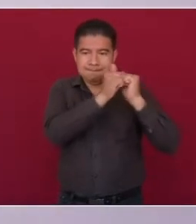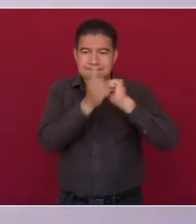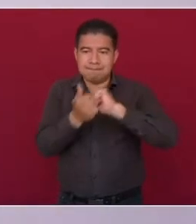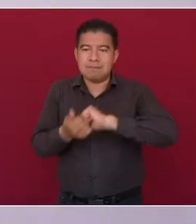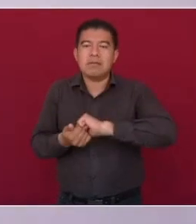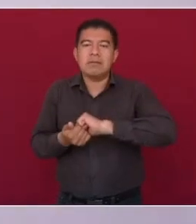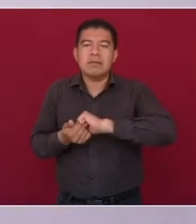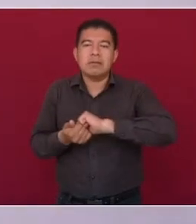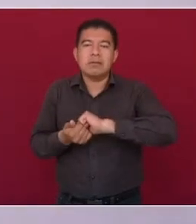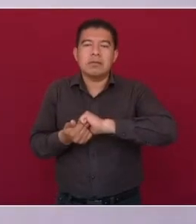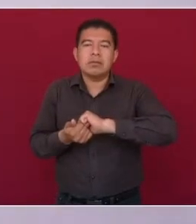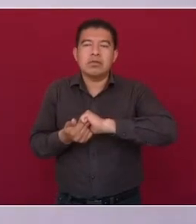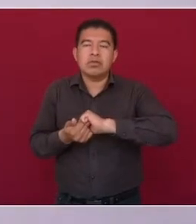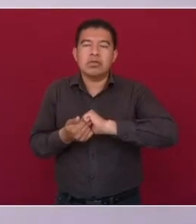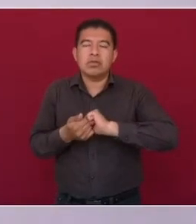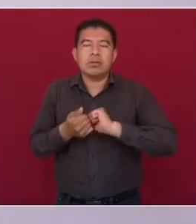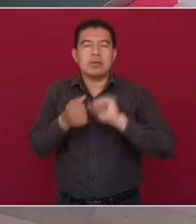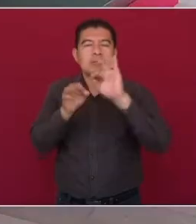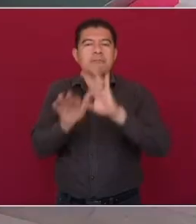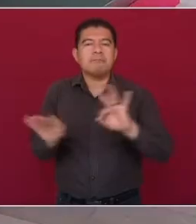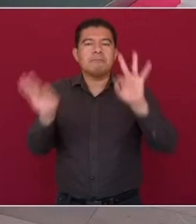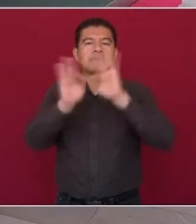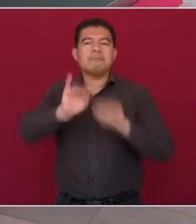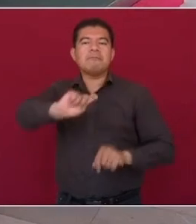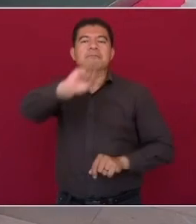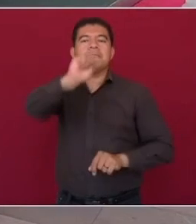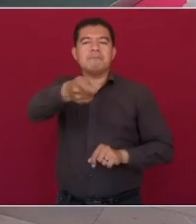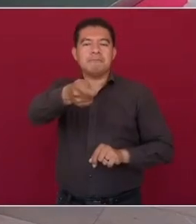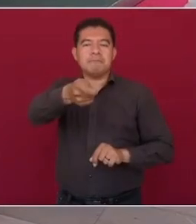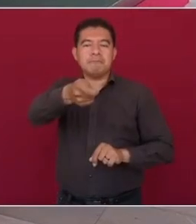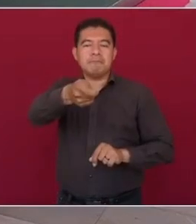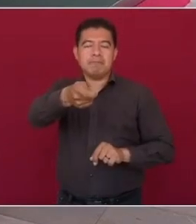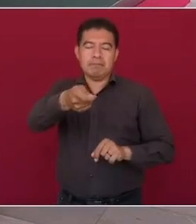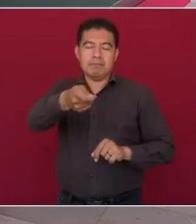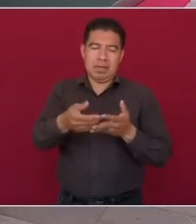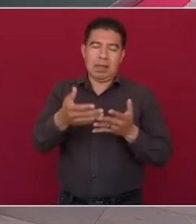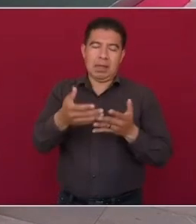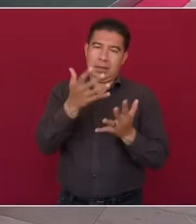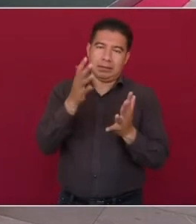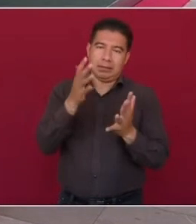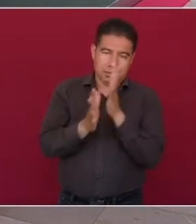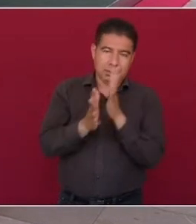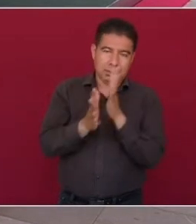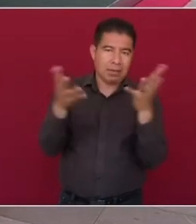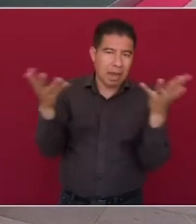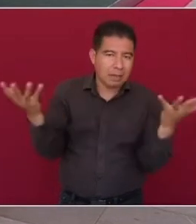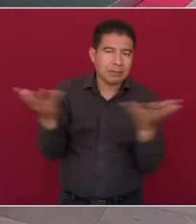pues lo más importante es la acción.